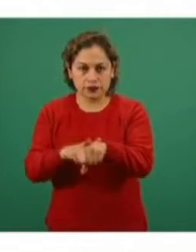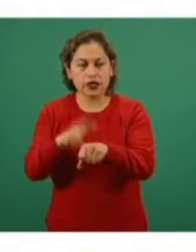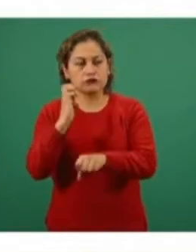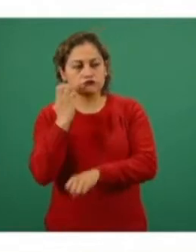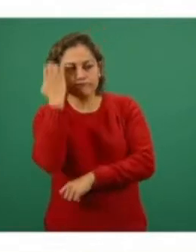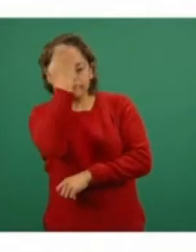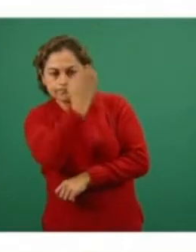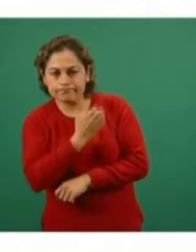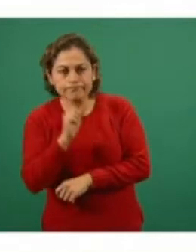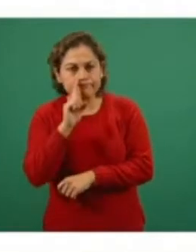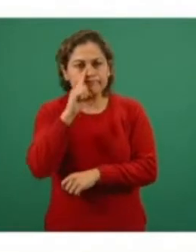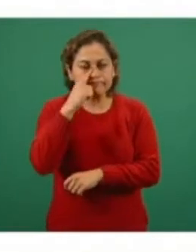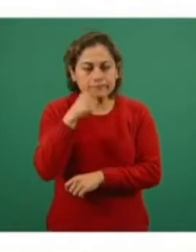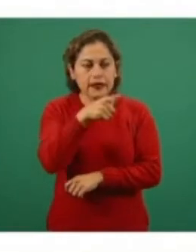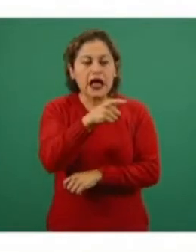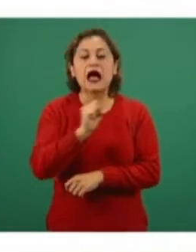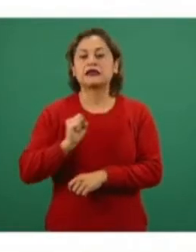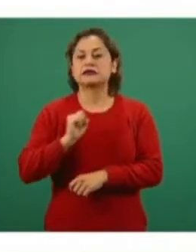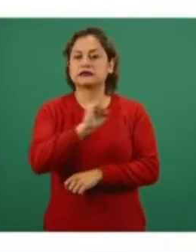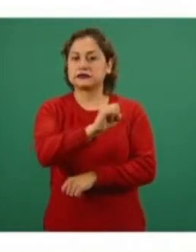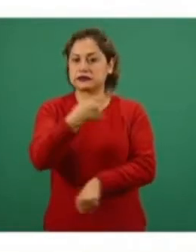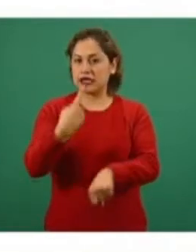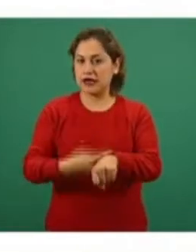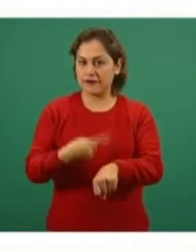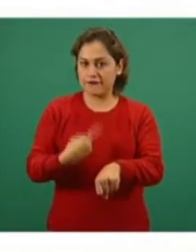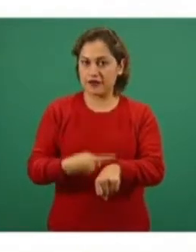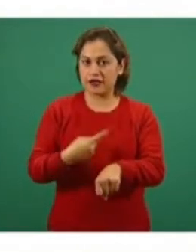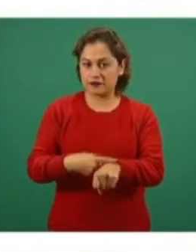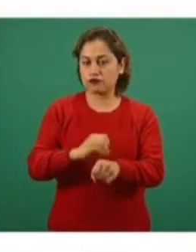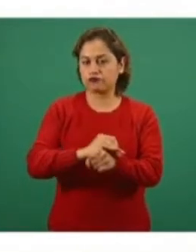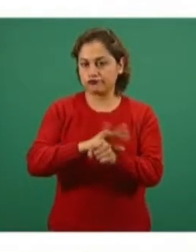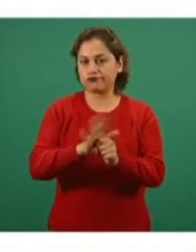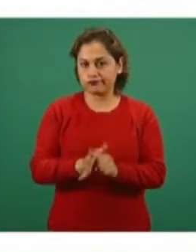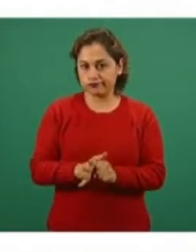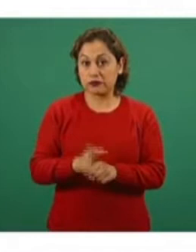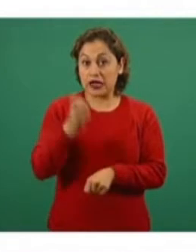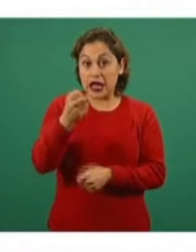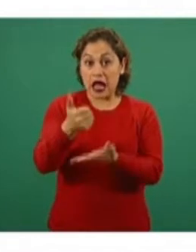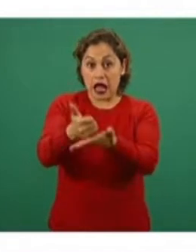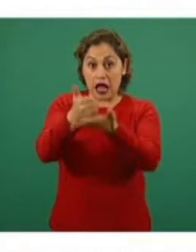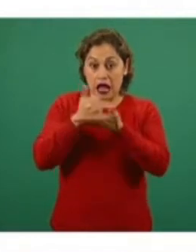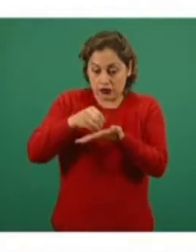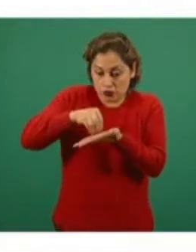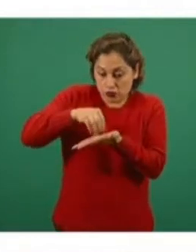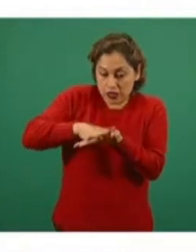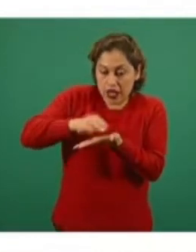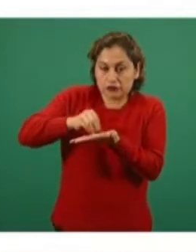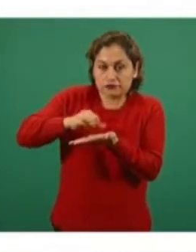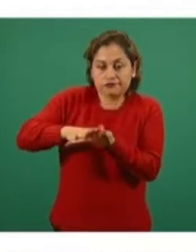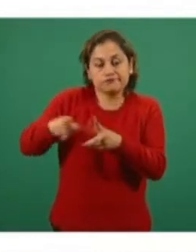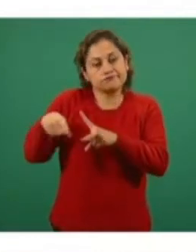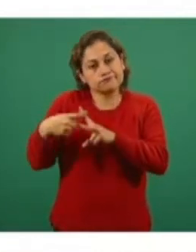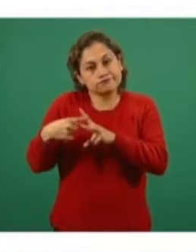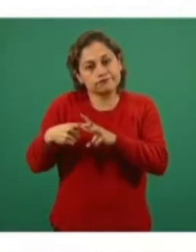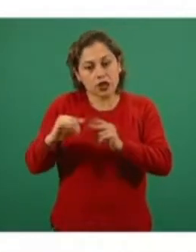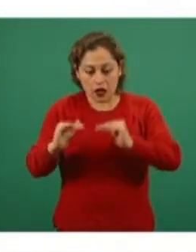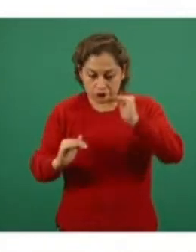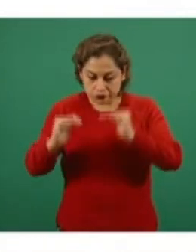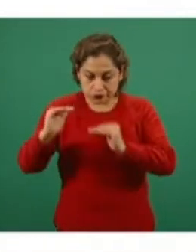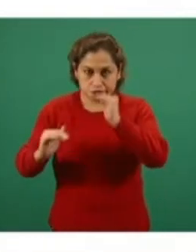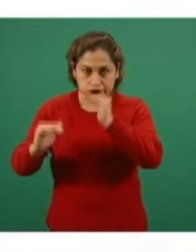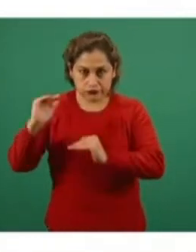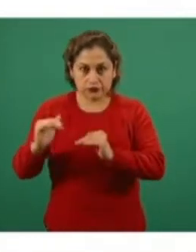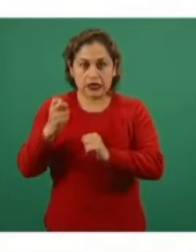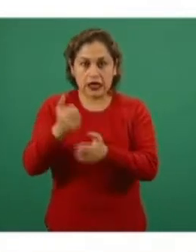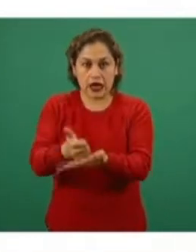uno de los predictores importantes, a veces también conforme va aumentando, conforme va disminuyendo, predice de alguna